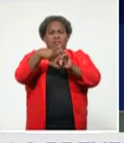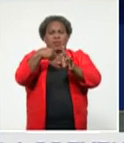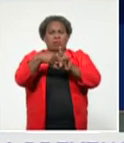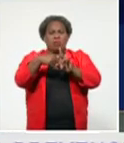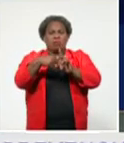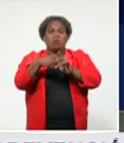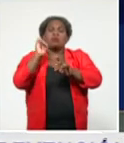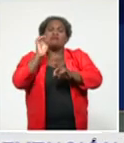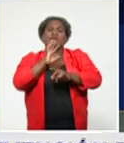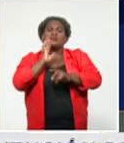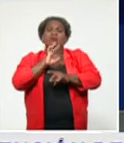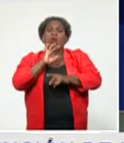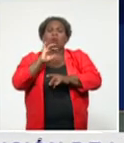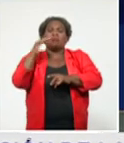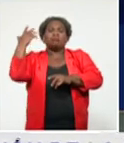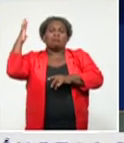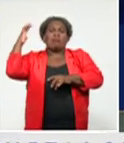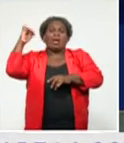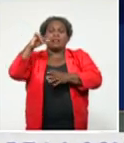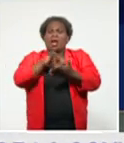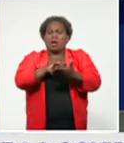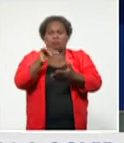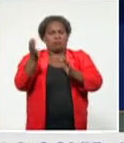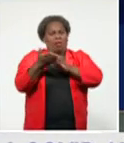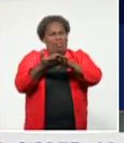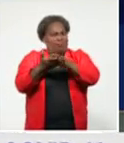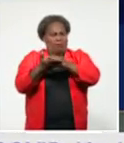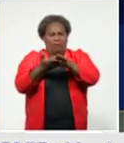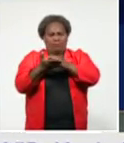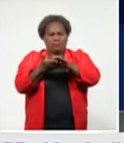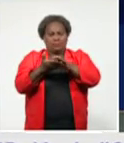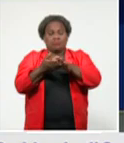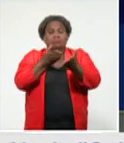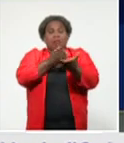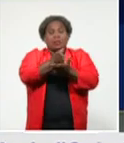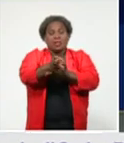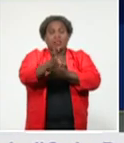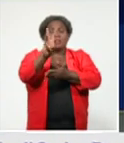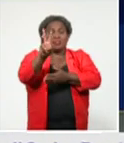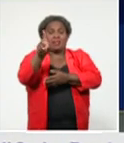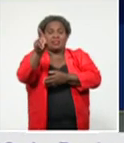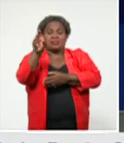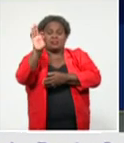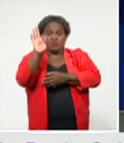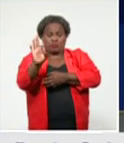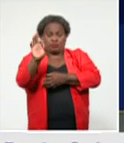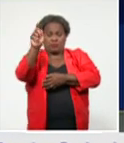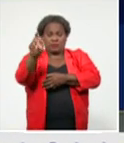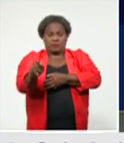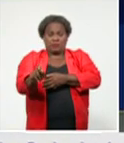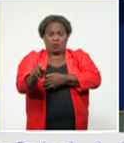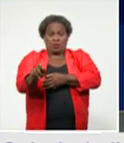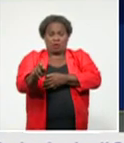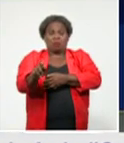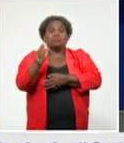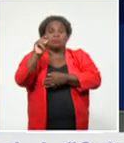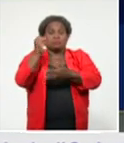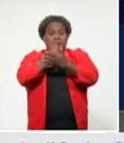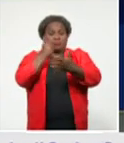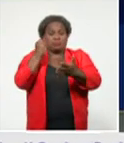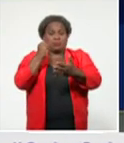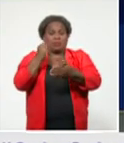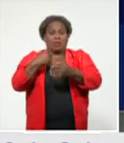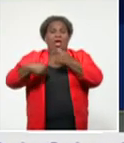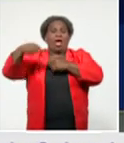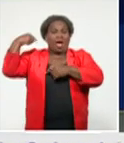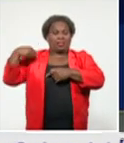extranjero y por lo tanto se mantienen los 318 diagnosticados hasta el día de